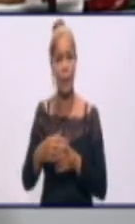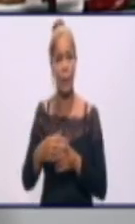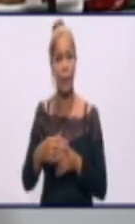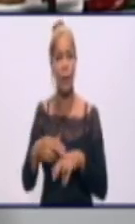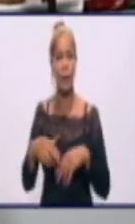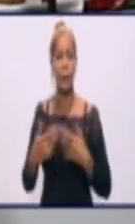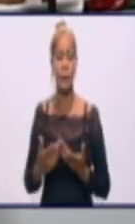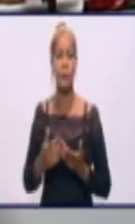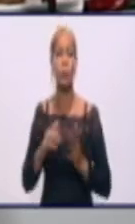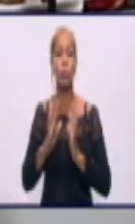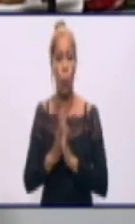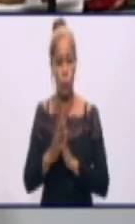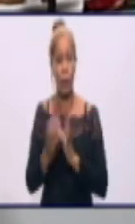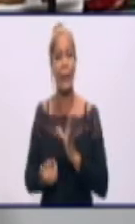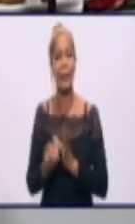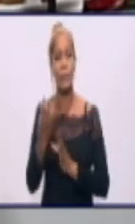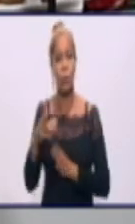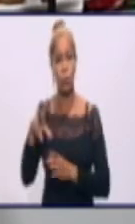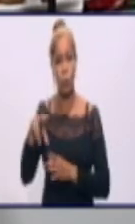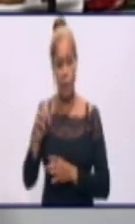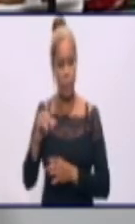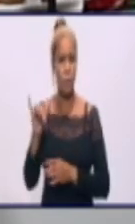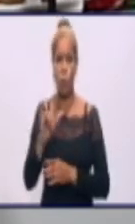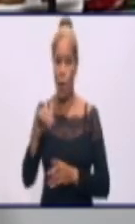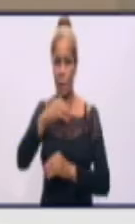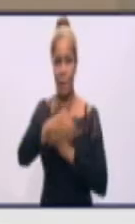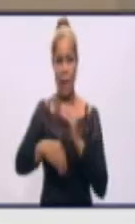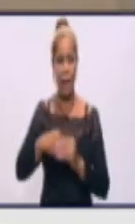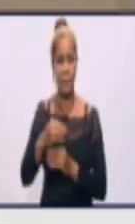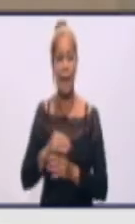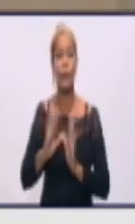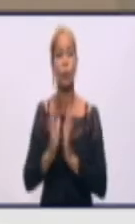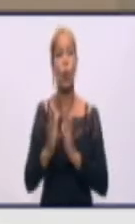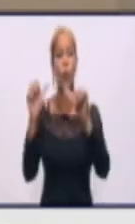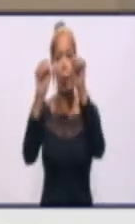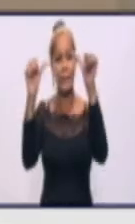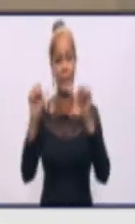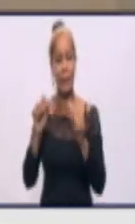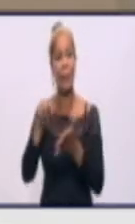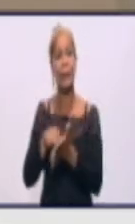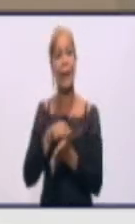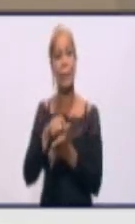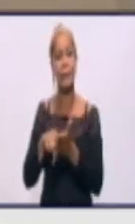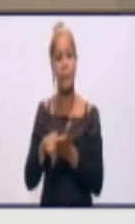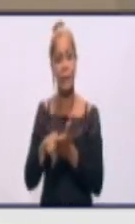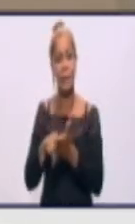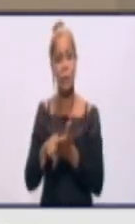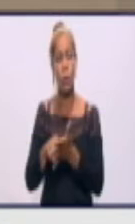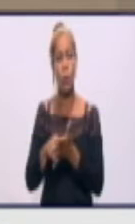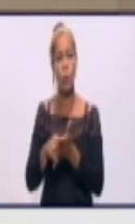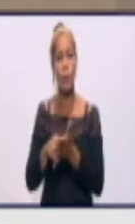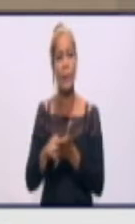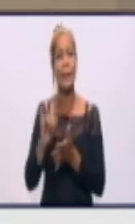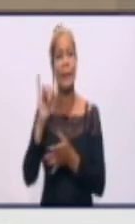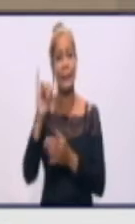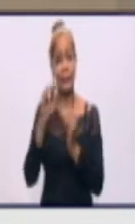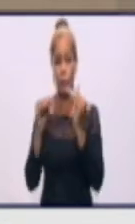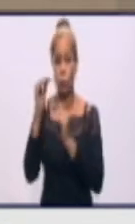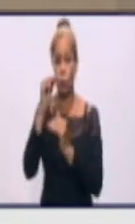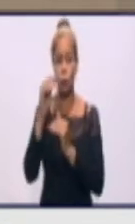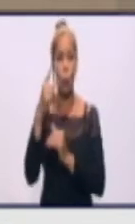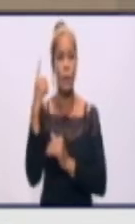con la creación del nuevo instituto también cambia el nombre. Todo el sistema de la planificación estaba conformado por el Instituto Nacional, que estaba en La Habana,